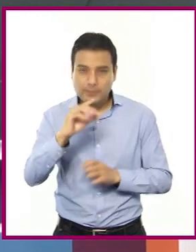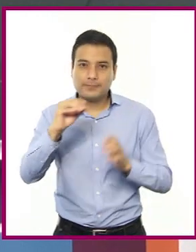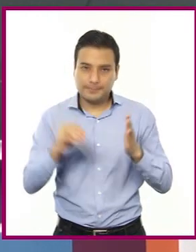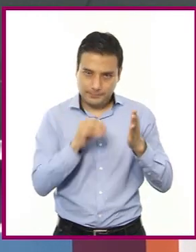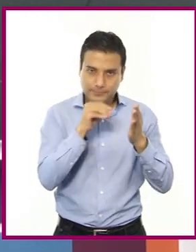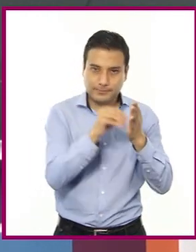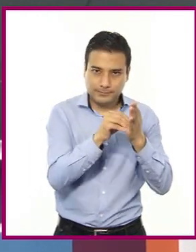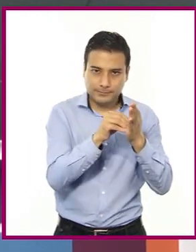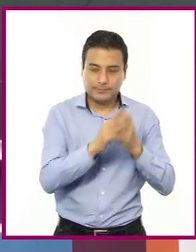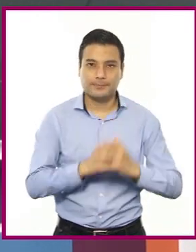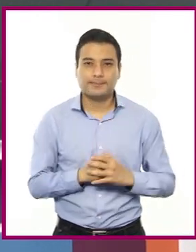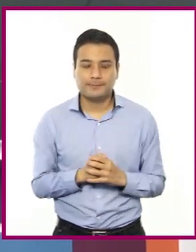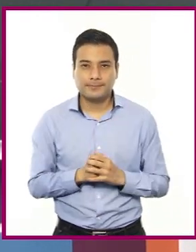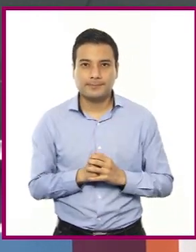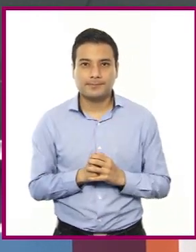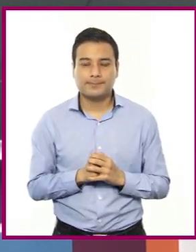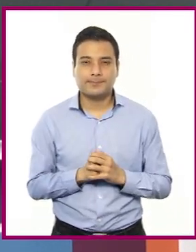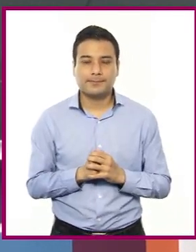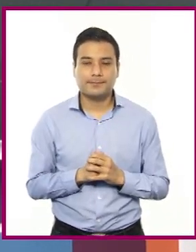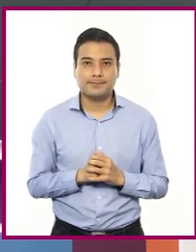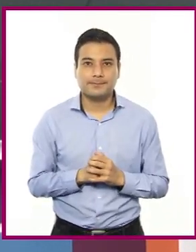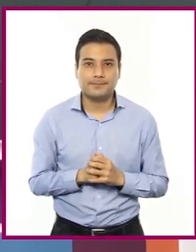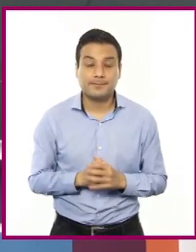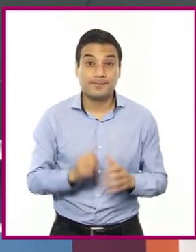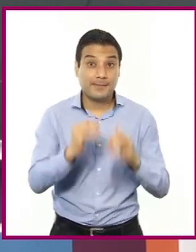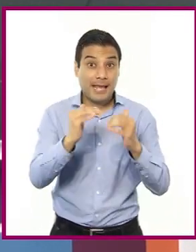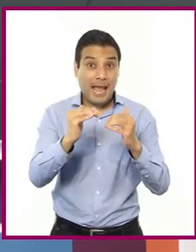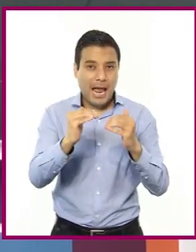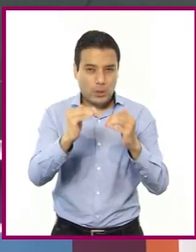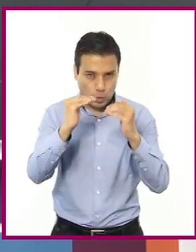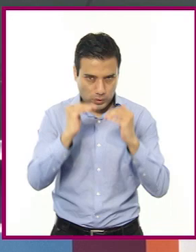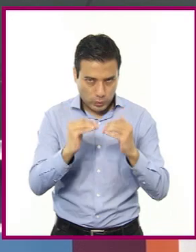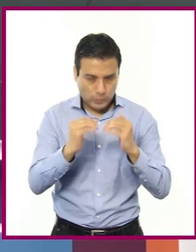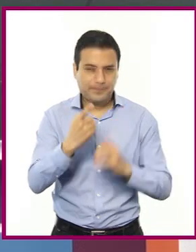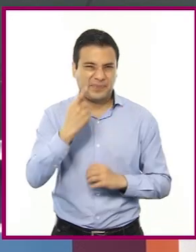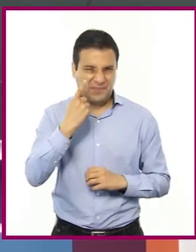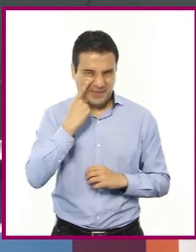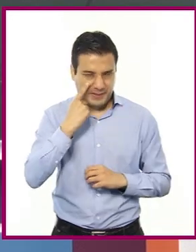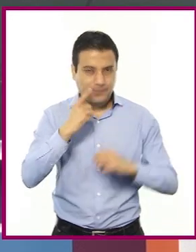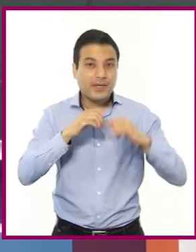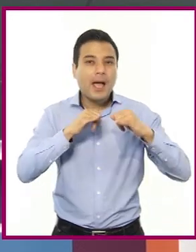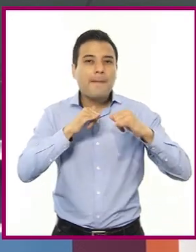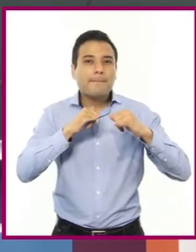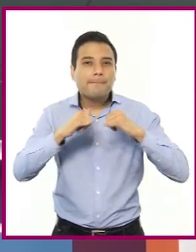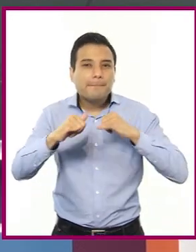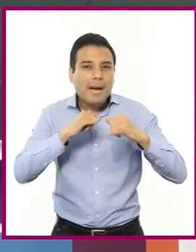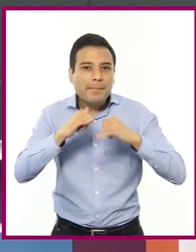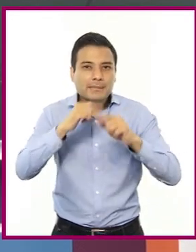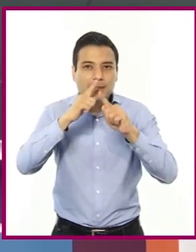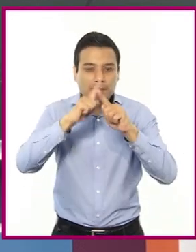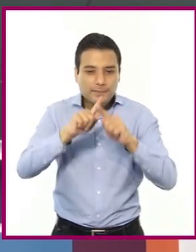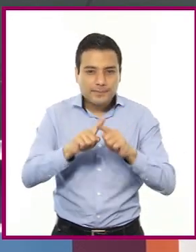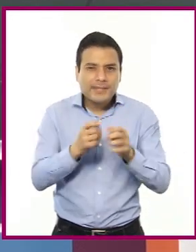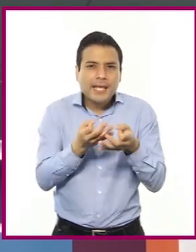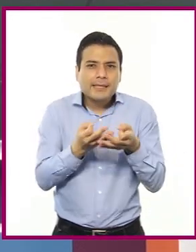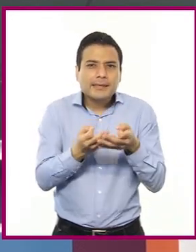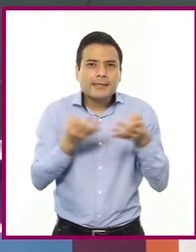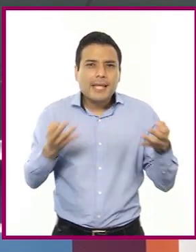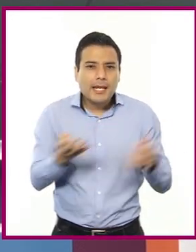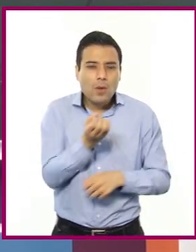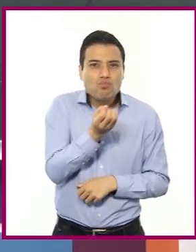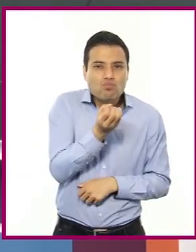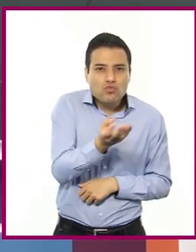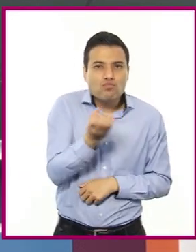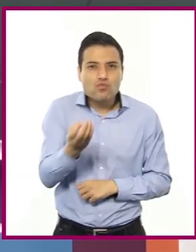1917. A continuación, les muestro una serie de mapas sobre el proceso de reparto agrario en el